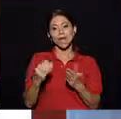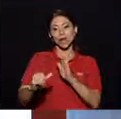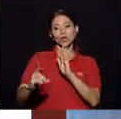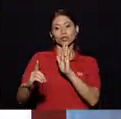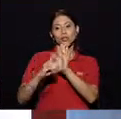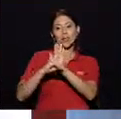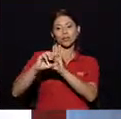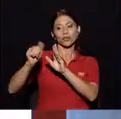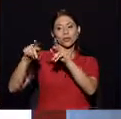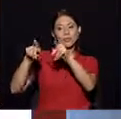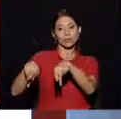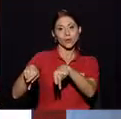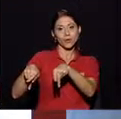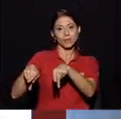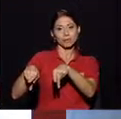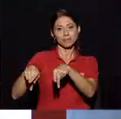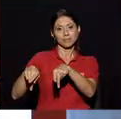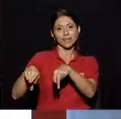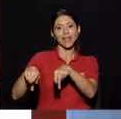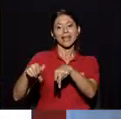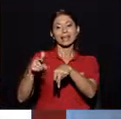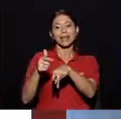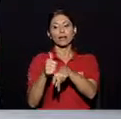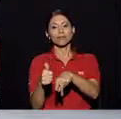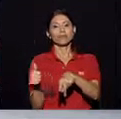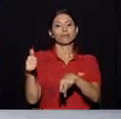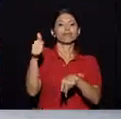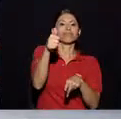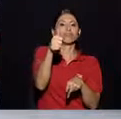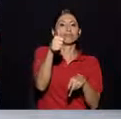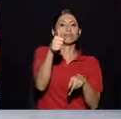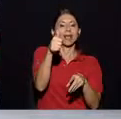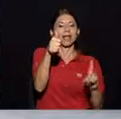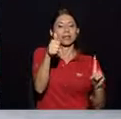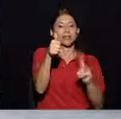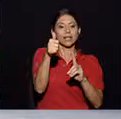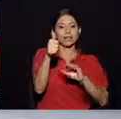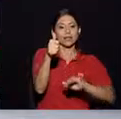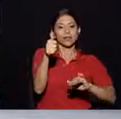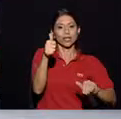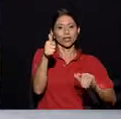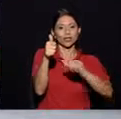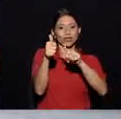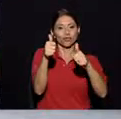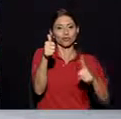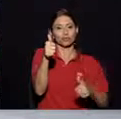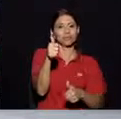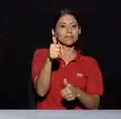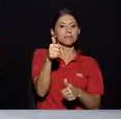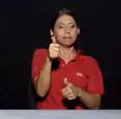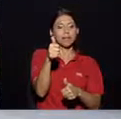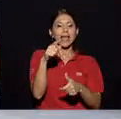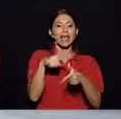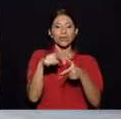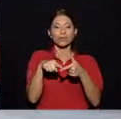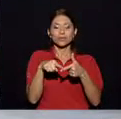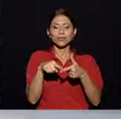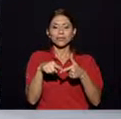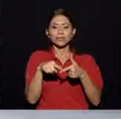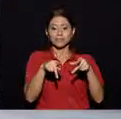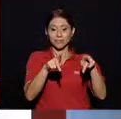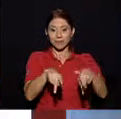algunos momentos se están anteponiendo a los derechos de los niños, ¿verdad? Entonces, el mundo adultocéntrico